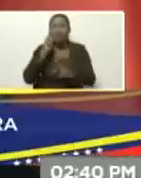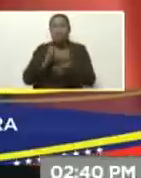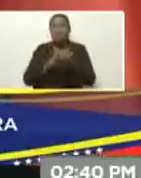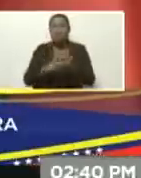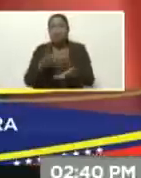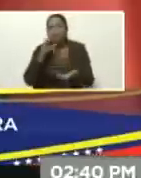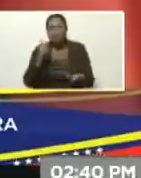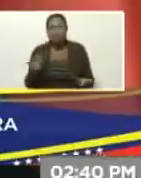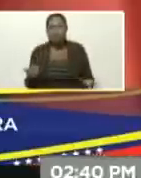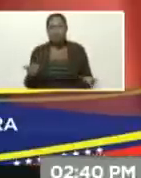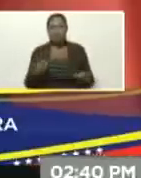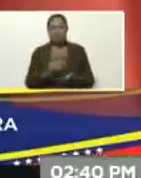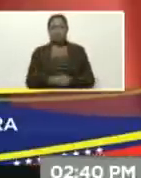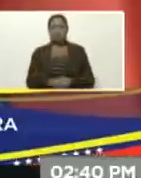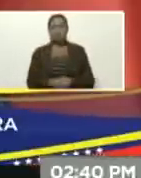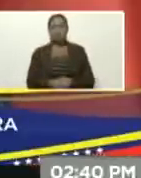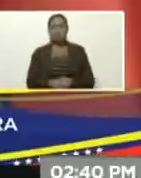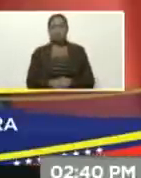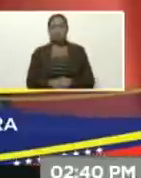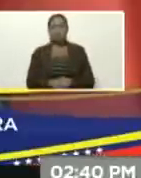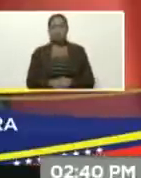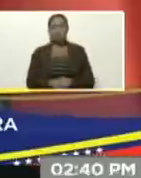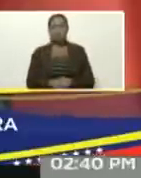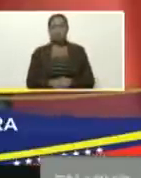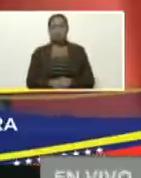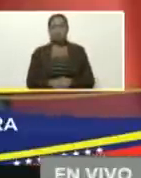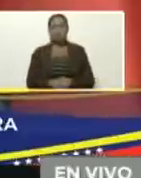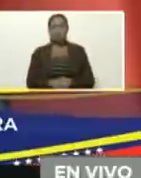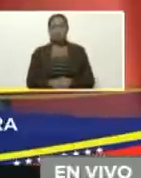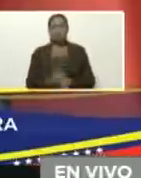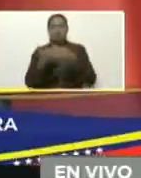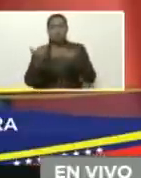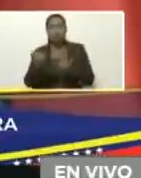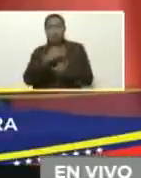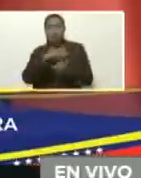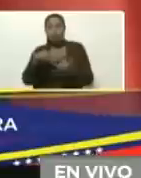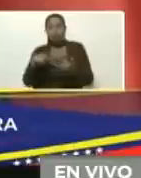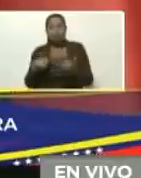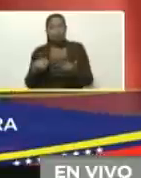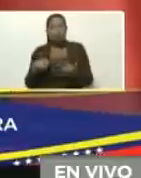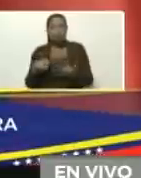Esto no es verdad. Y ahora nosotros